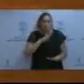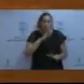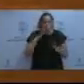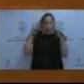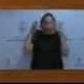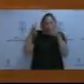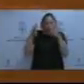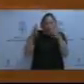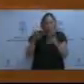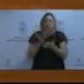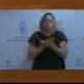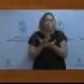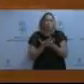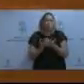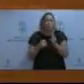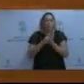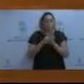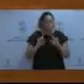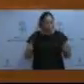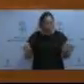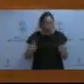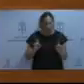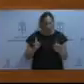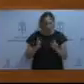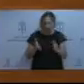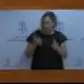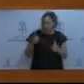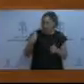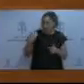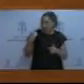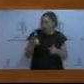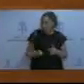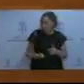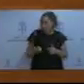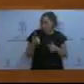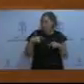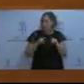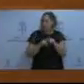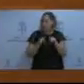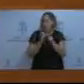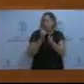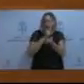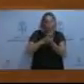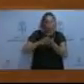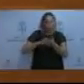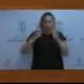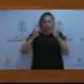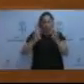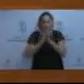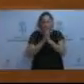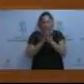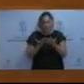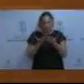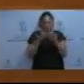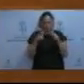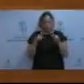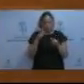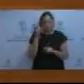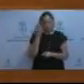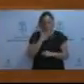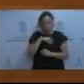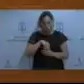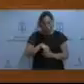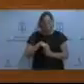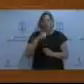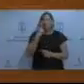proposición de ley que aprobamos el otro día y que defendió mi presidenta pidiendo la gratuidad de los libros de texto. Porque si usted mira lo de los 105